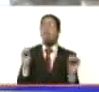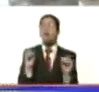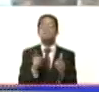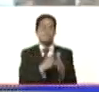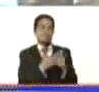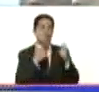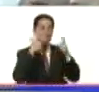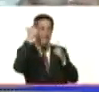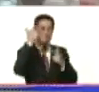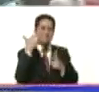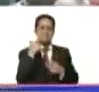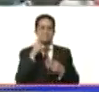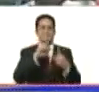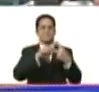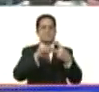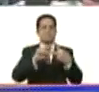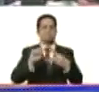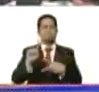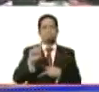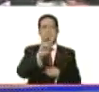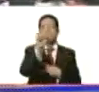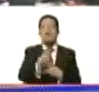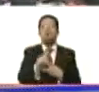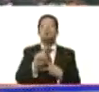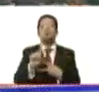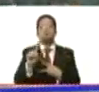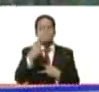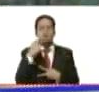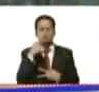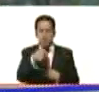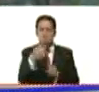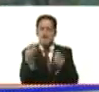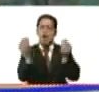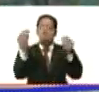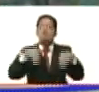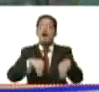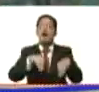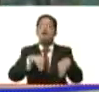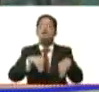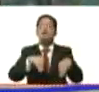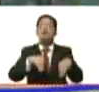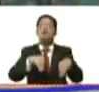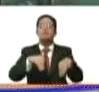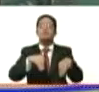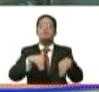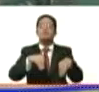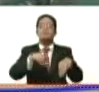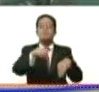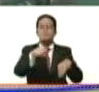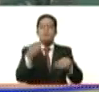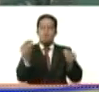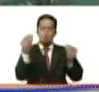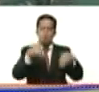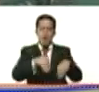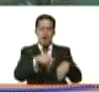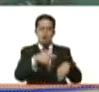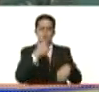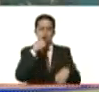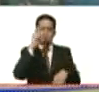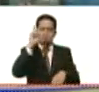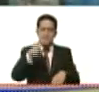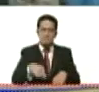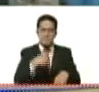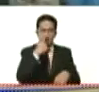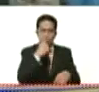dos preguntas. La primera, ¿está usted de acuerdo en convocar con el voto popular una Asamblea